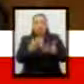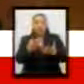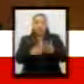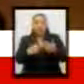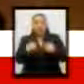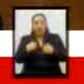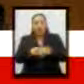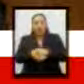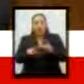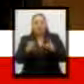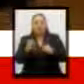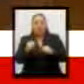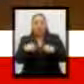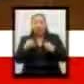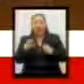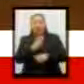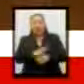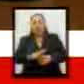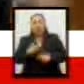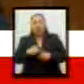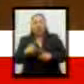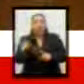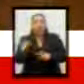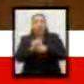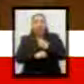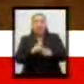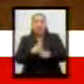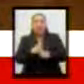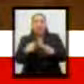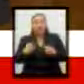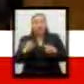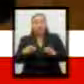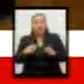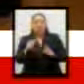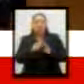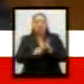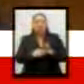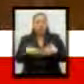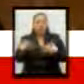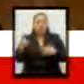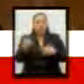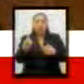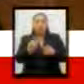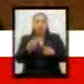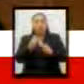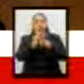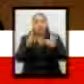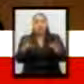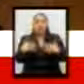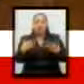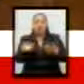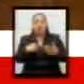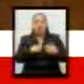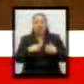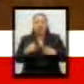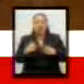productos dentro del tema y darle un carácter multianual al gasto público. Un programa no puede ser solamente flor de un día, tenemos que